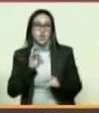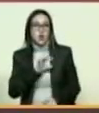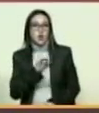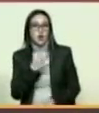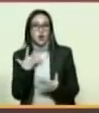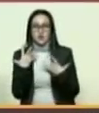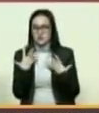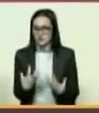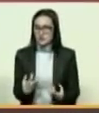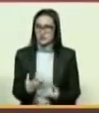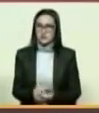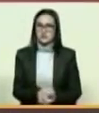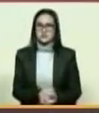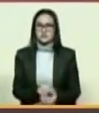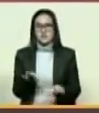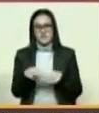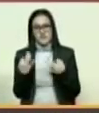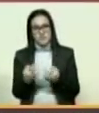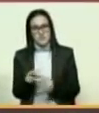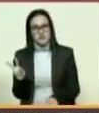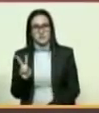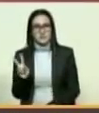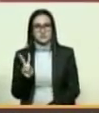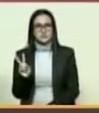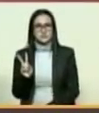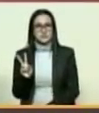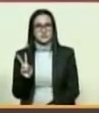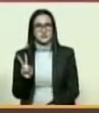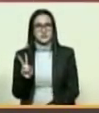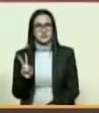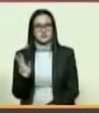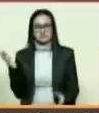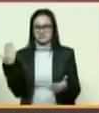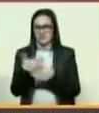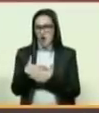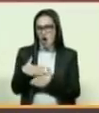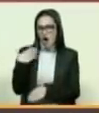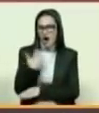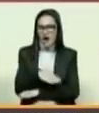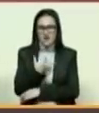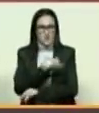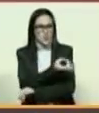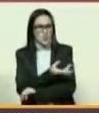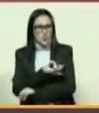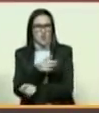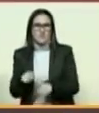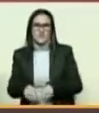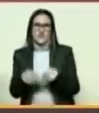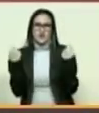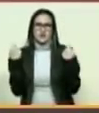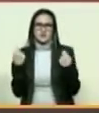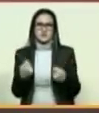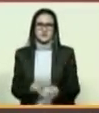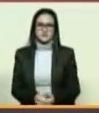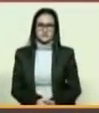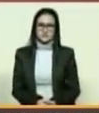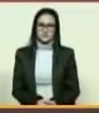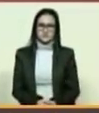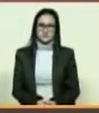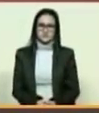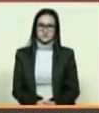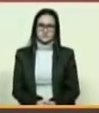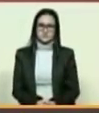tristeza en familias venezolanas, generando trancas de calle, promoviendo la violencia, promoviendo la guerra